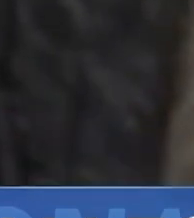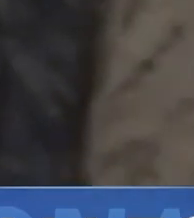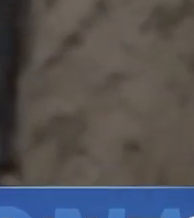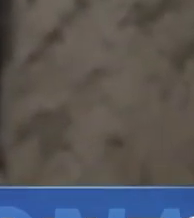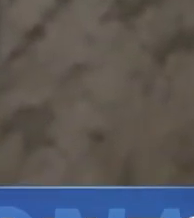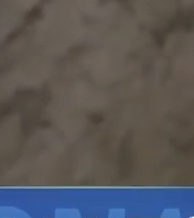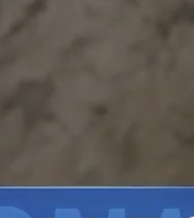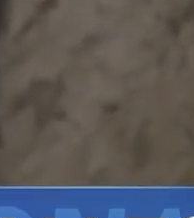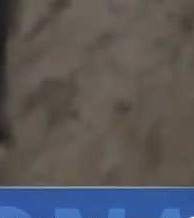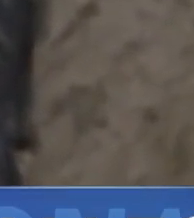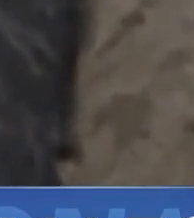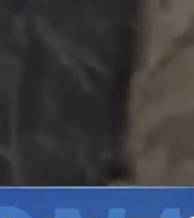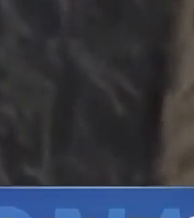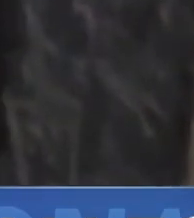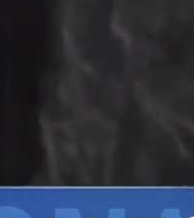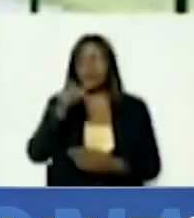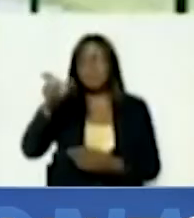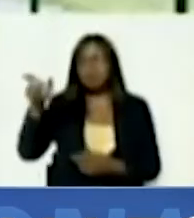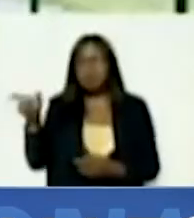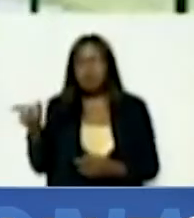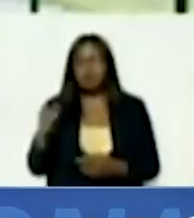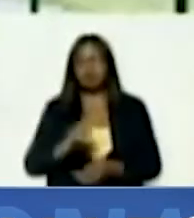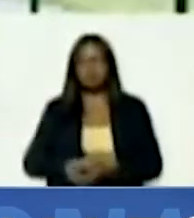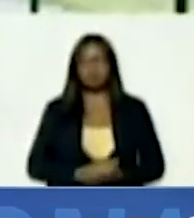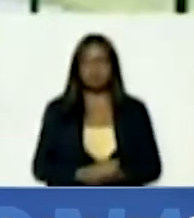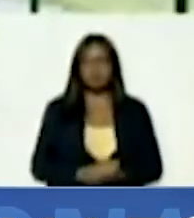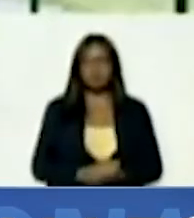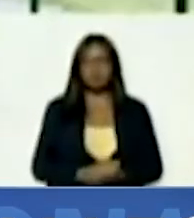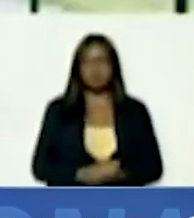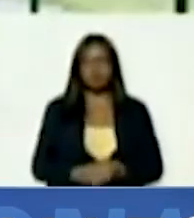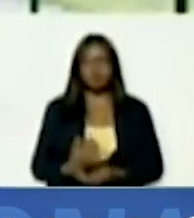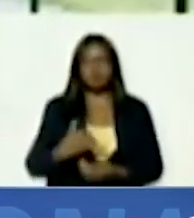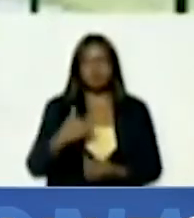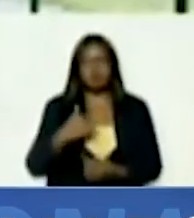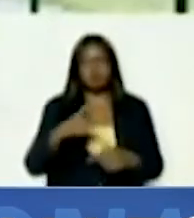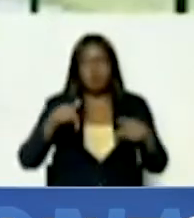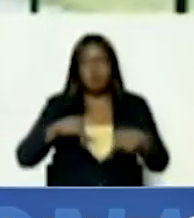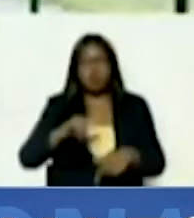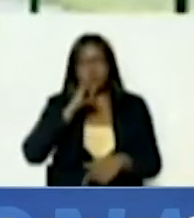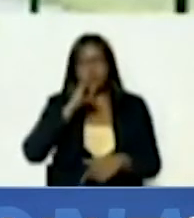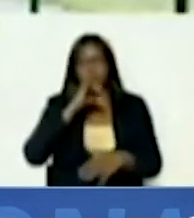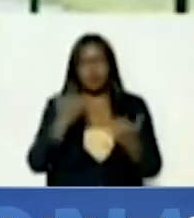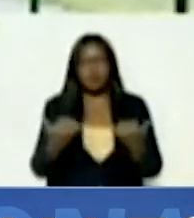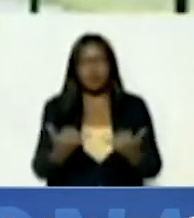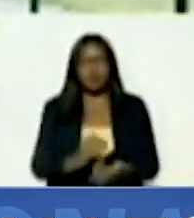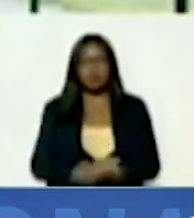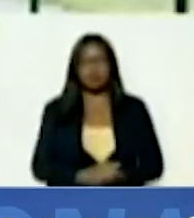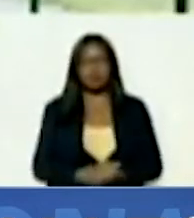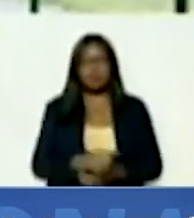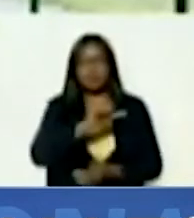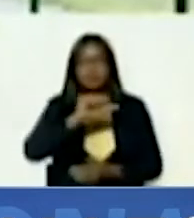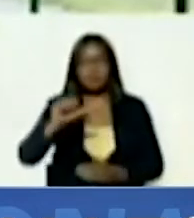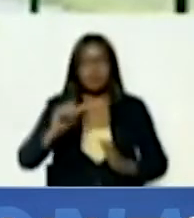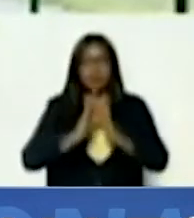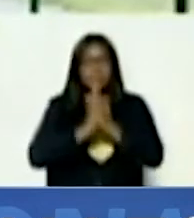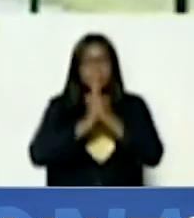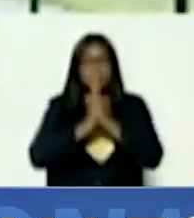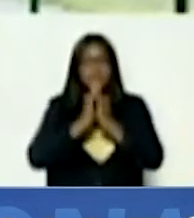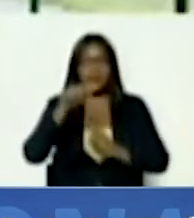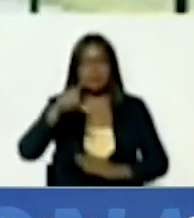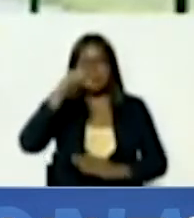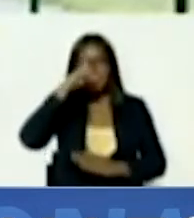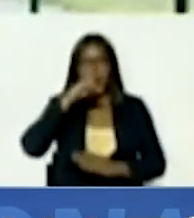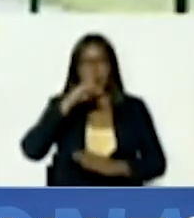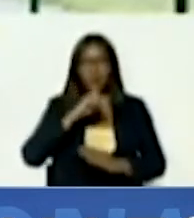excepción el presidente nicolás maduro ya ha anunciado que se suspende la semana santa la semana santa este